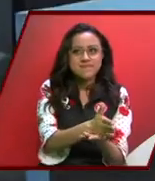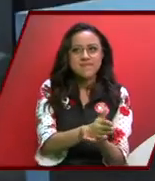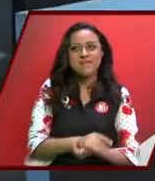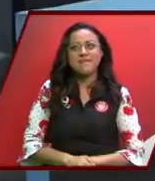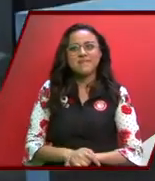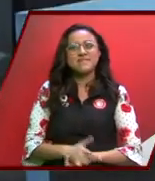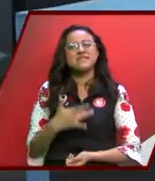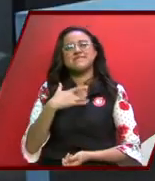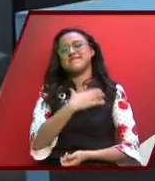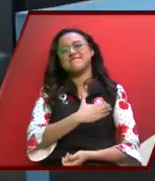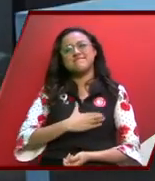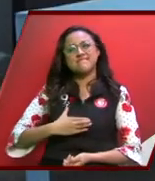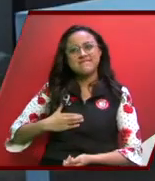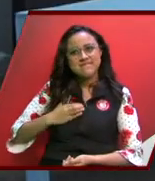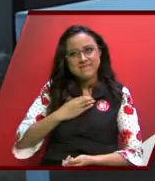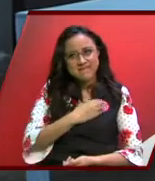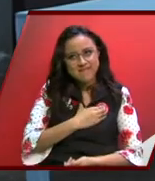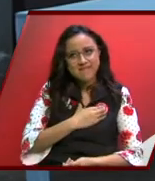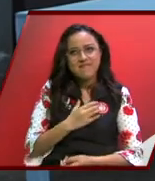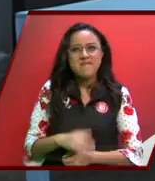voy a estar contenta, libre?